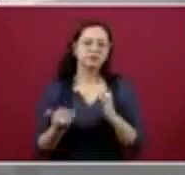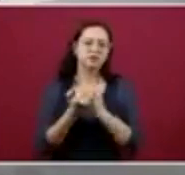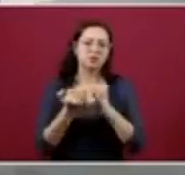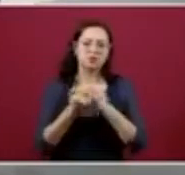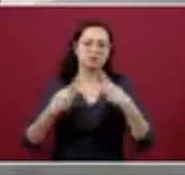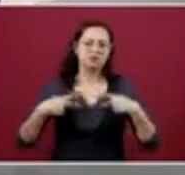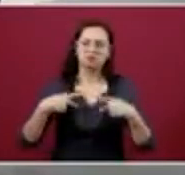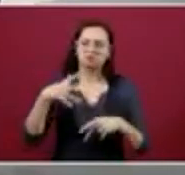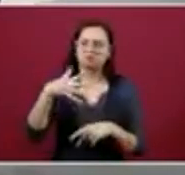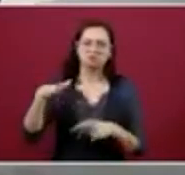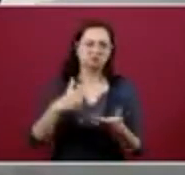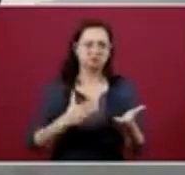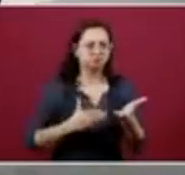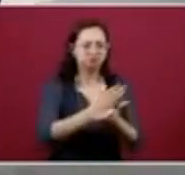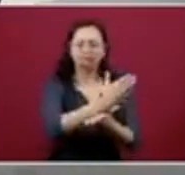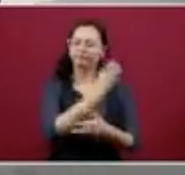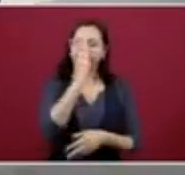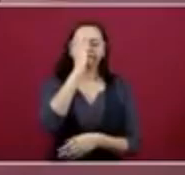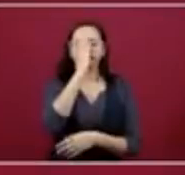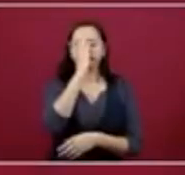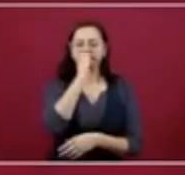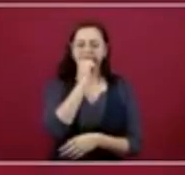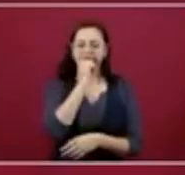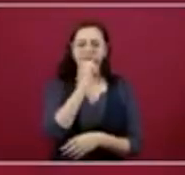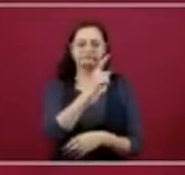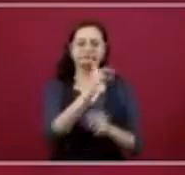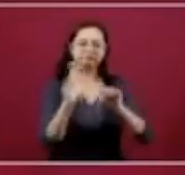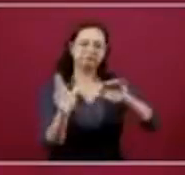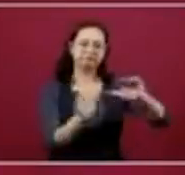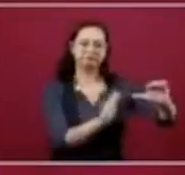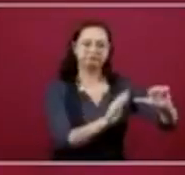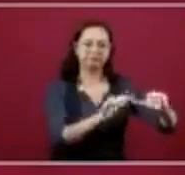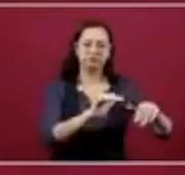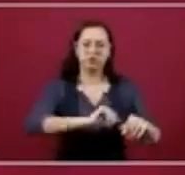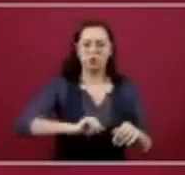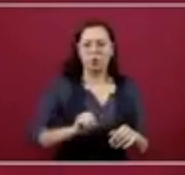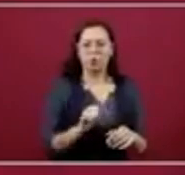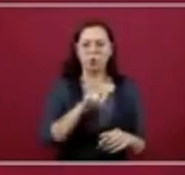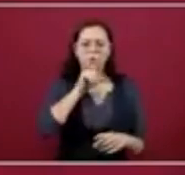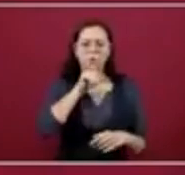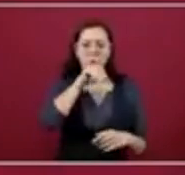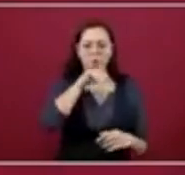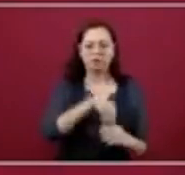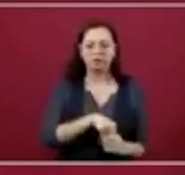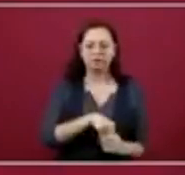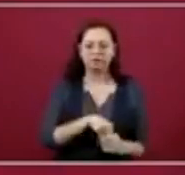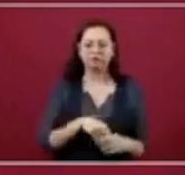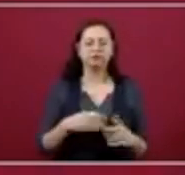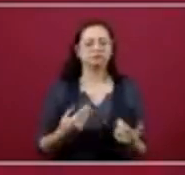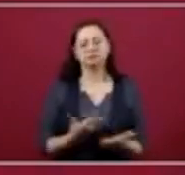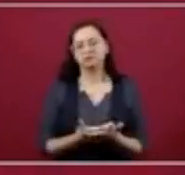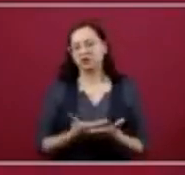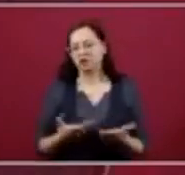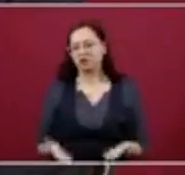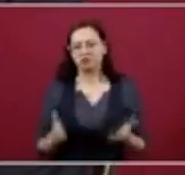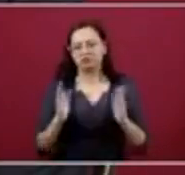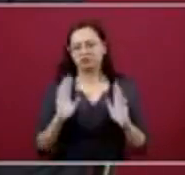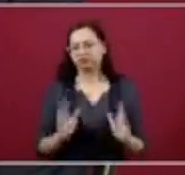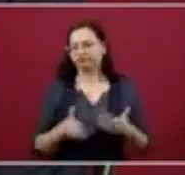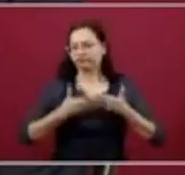ciudadanos, estaban reservados. Todo esto se abre por completo,